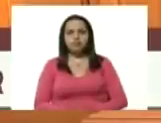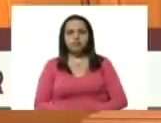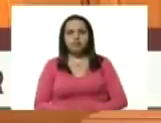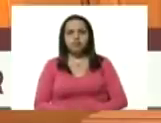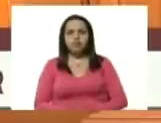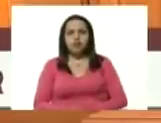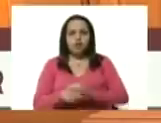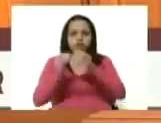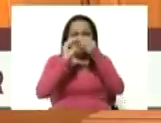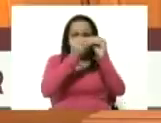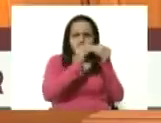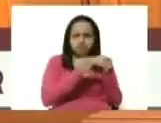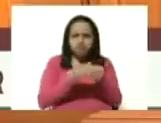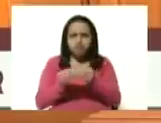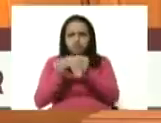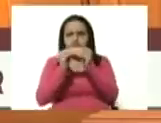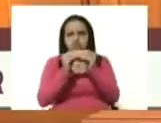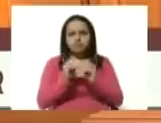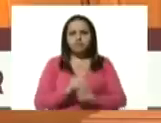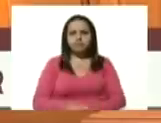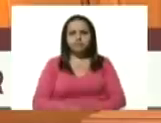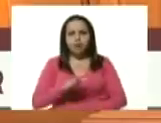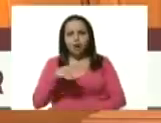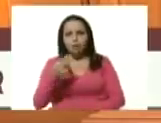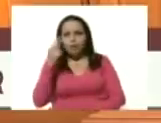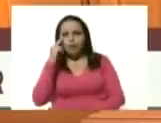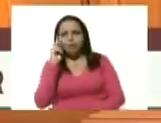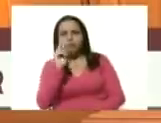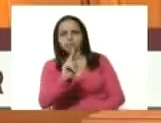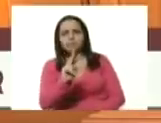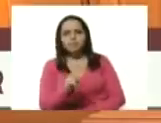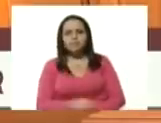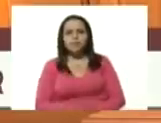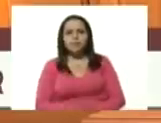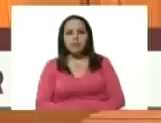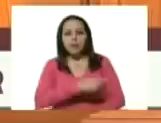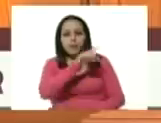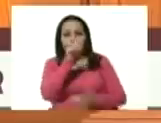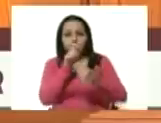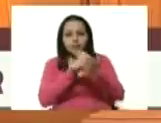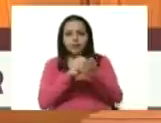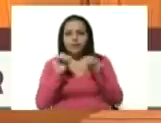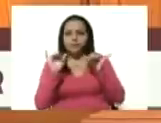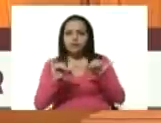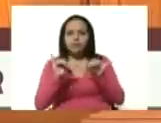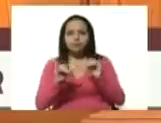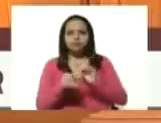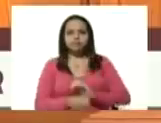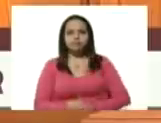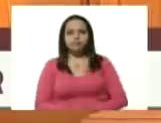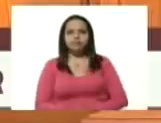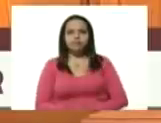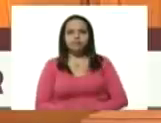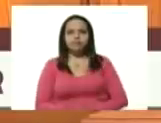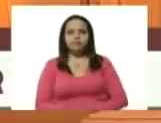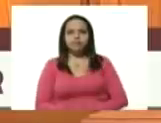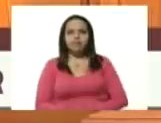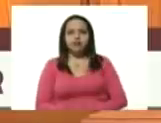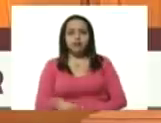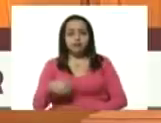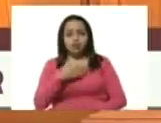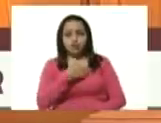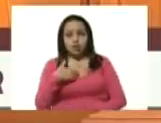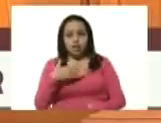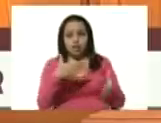diseñado las observamos íntegramente. Por eso le planteé al equipo de gobierno